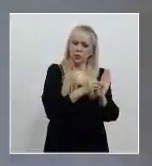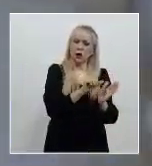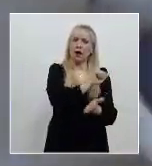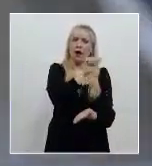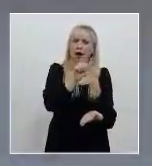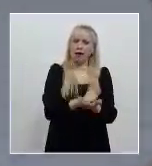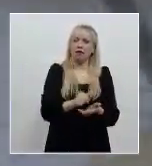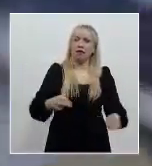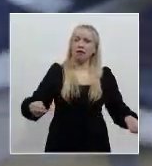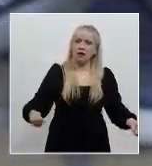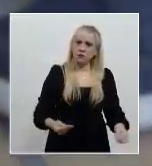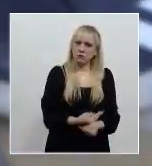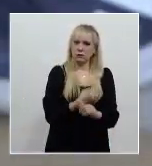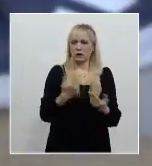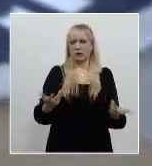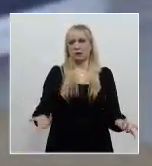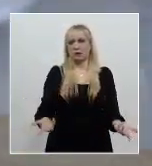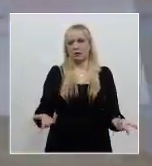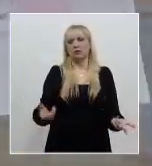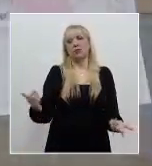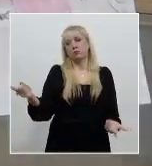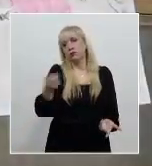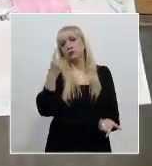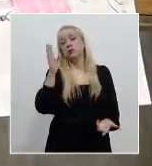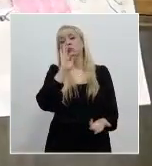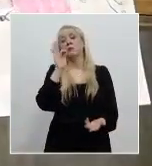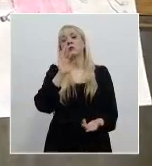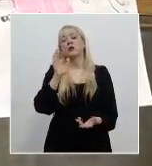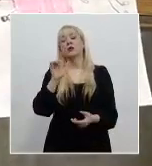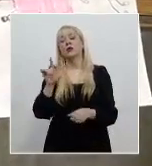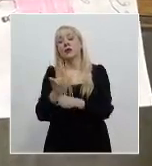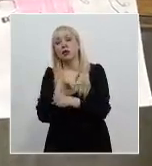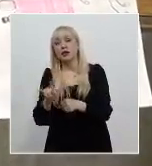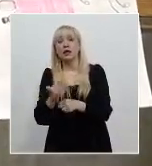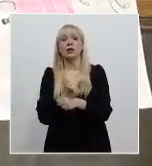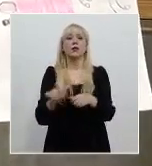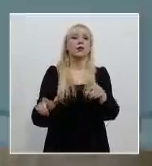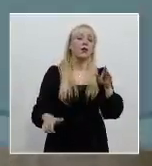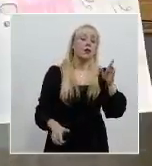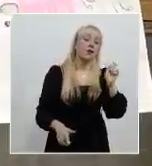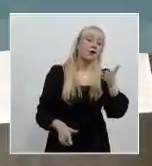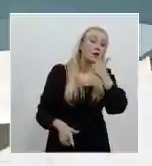a la reproducción asistida que tienen las parejas del mismo sexo.